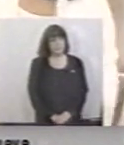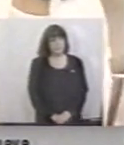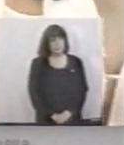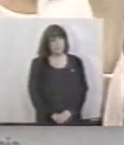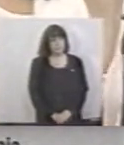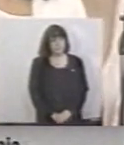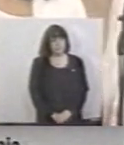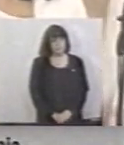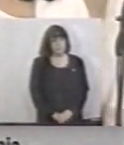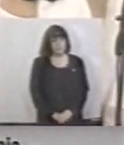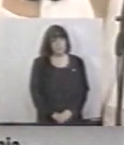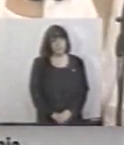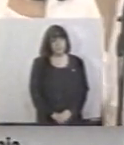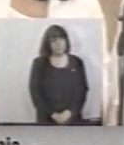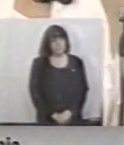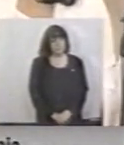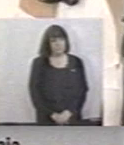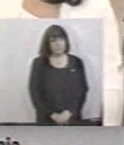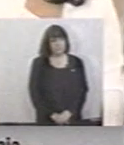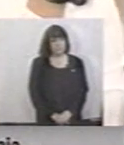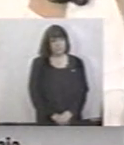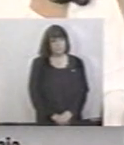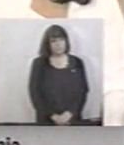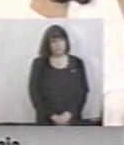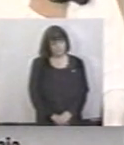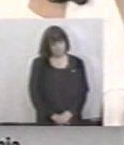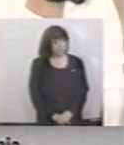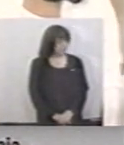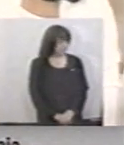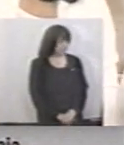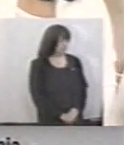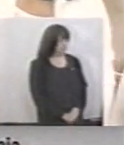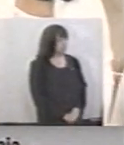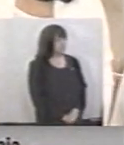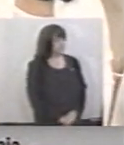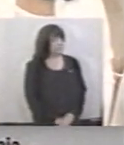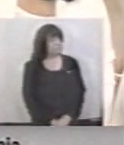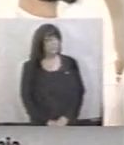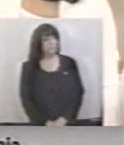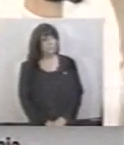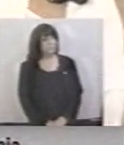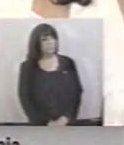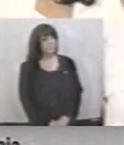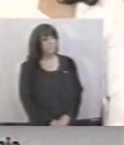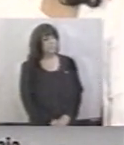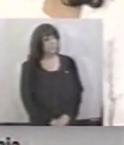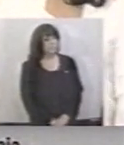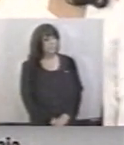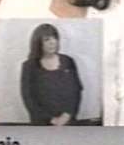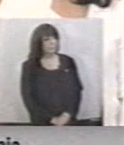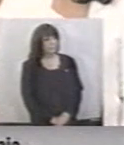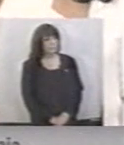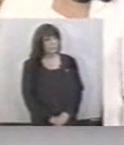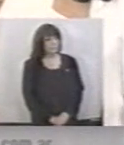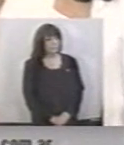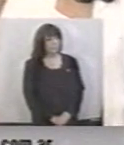luz, a contra vida, te torna pájaro que quiebra el vuelo